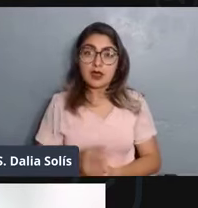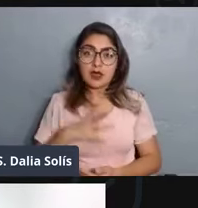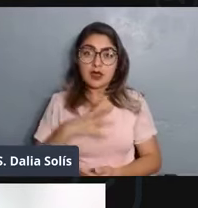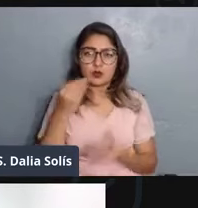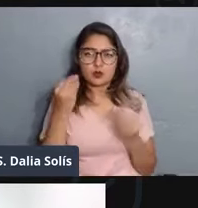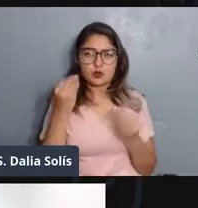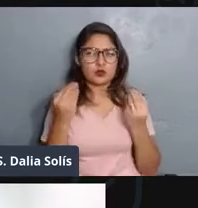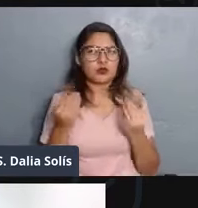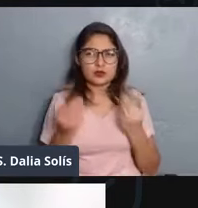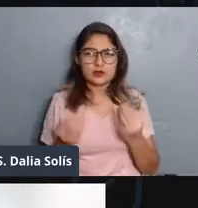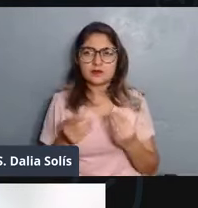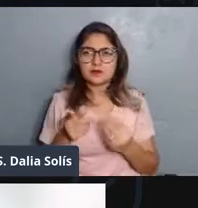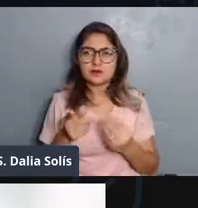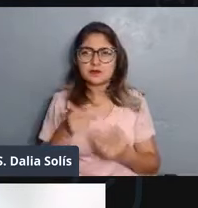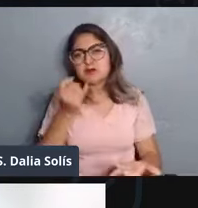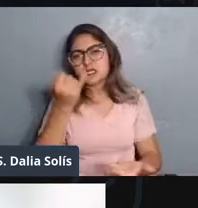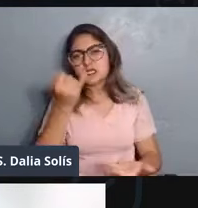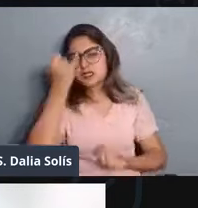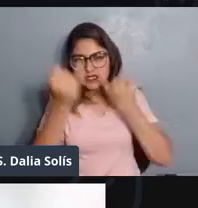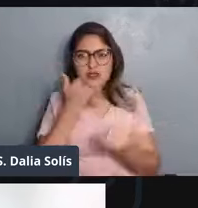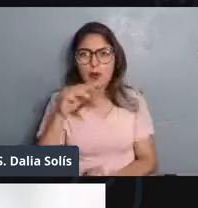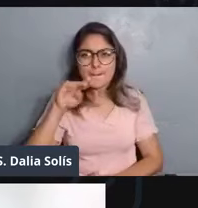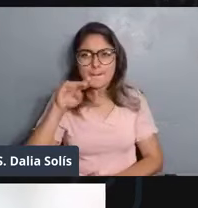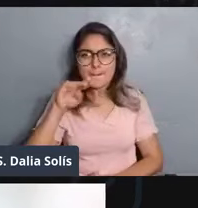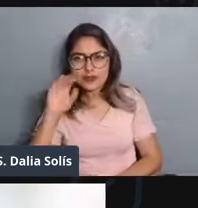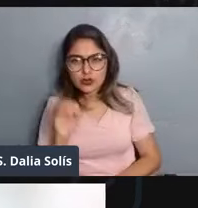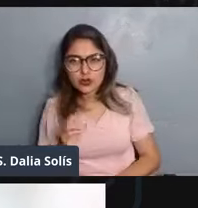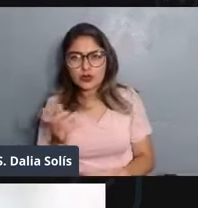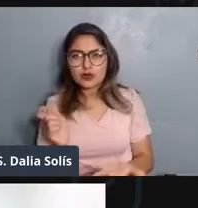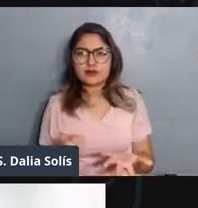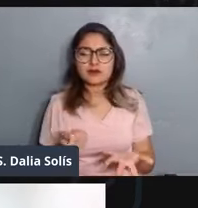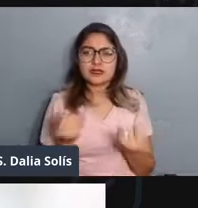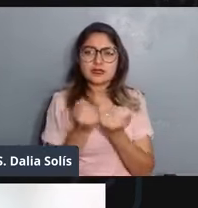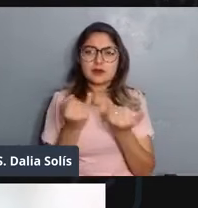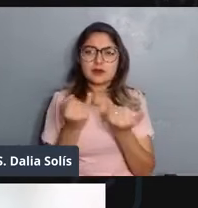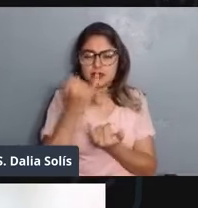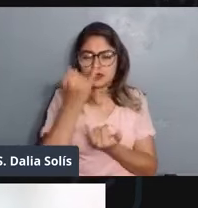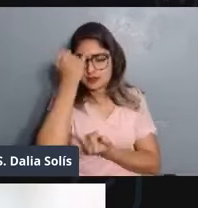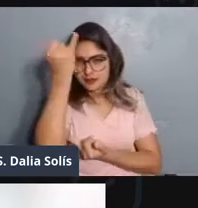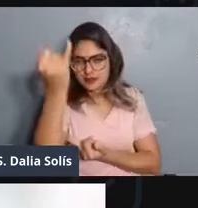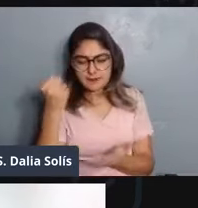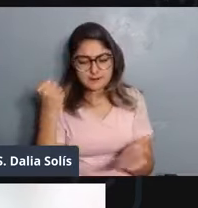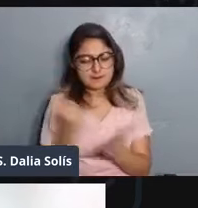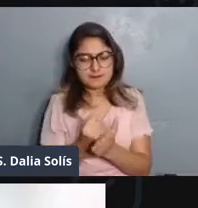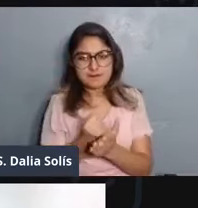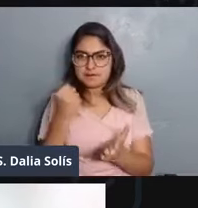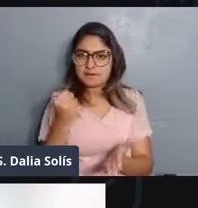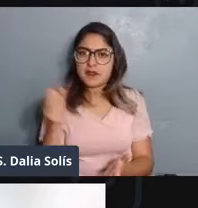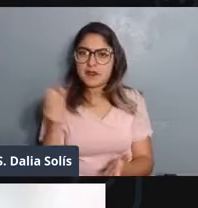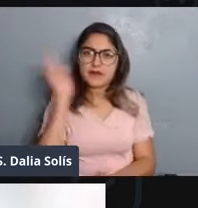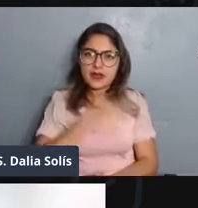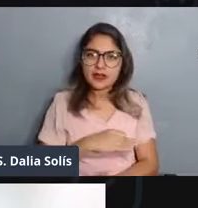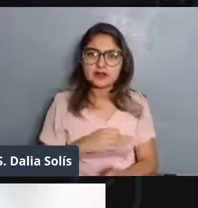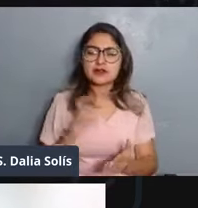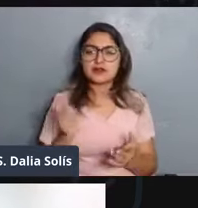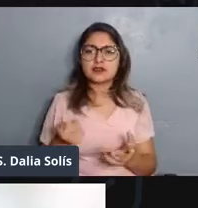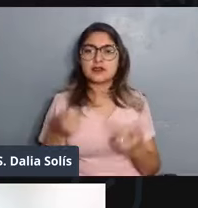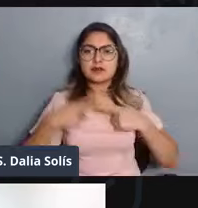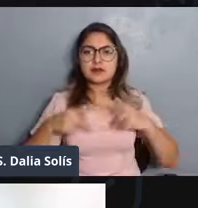estereotipo, que realmente la violencia hacia las personas mayores es mucho, muy fuerte.